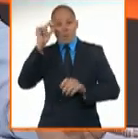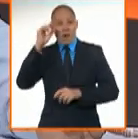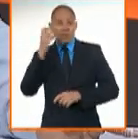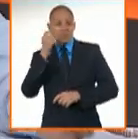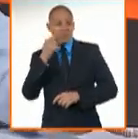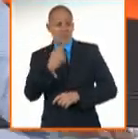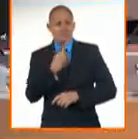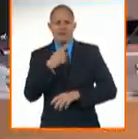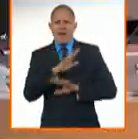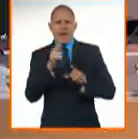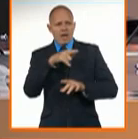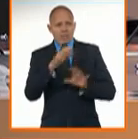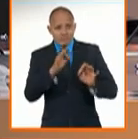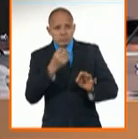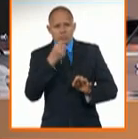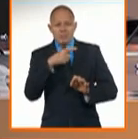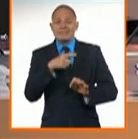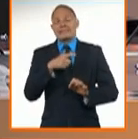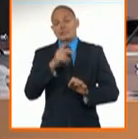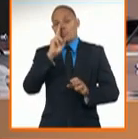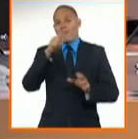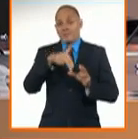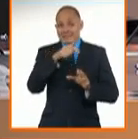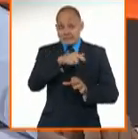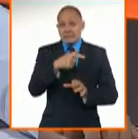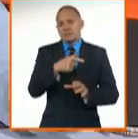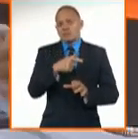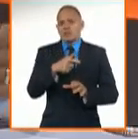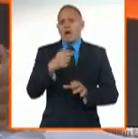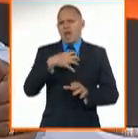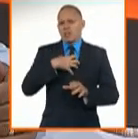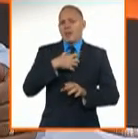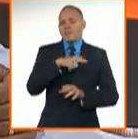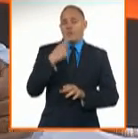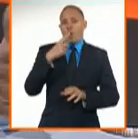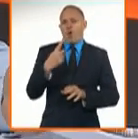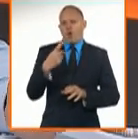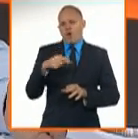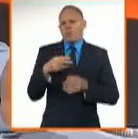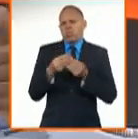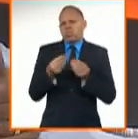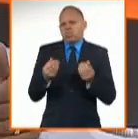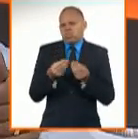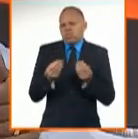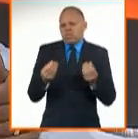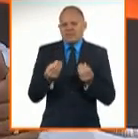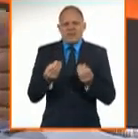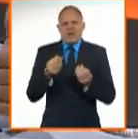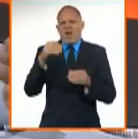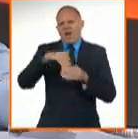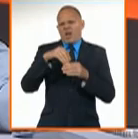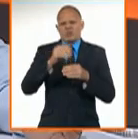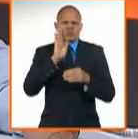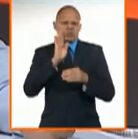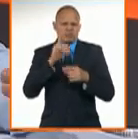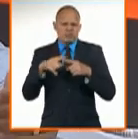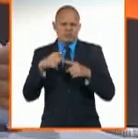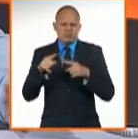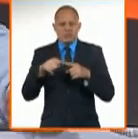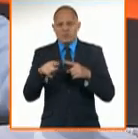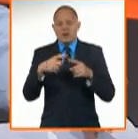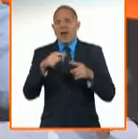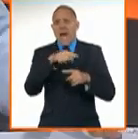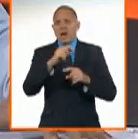tiene sus consejeras más agresivos contra la tecnología es mucho más agresivo ese crudo tiene minerales que dan ensuciamiento